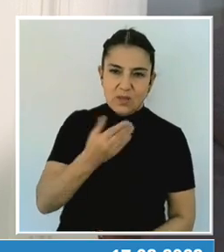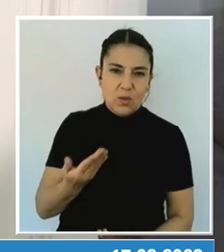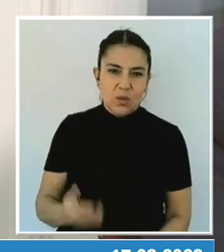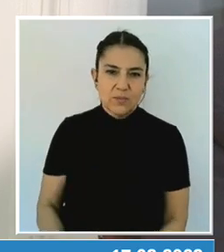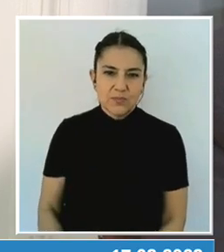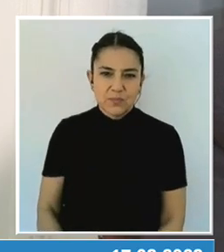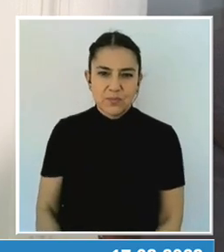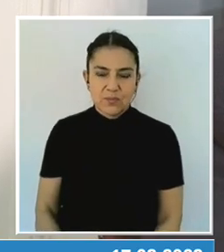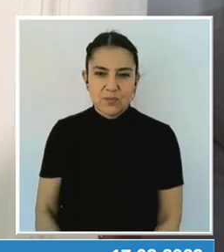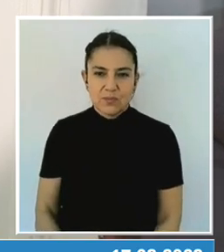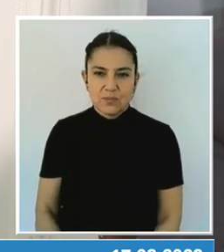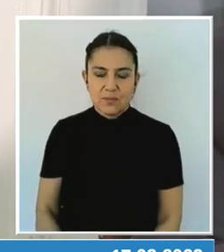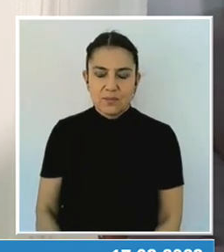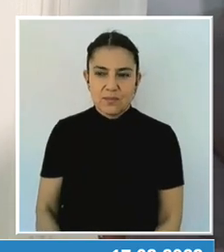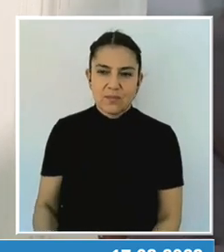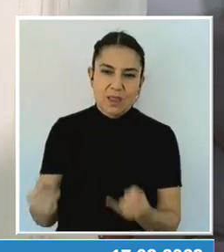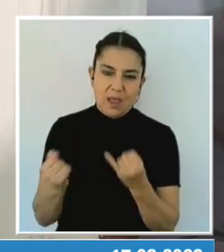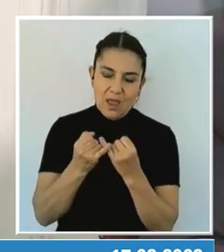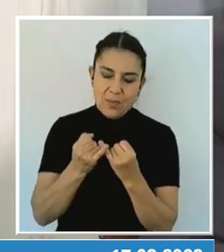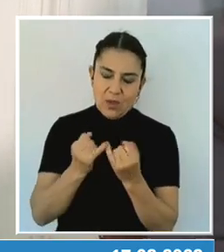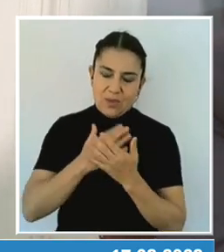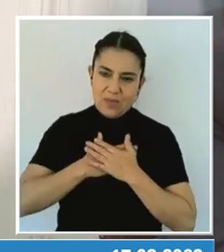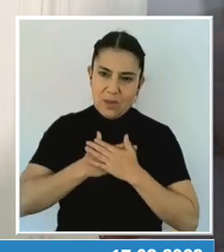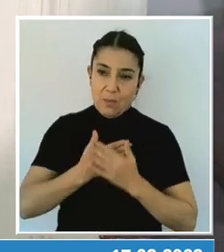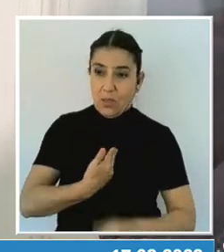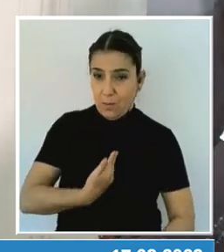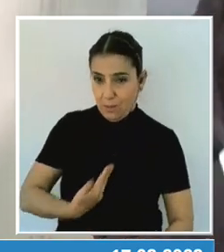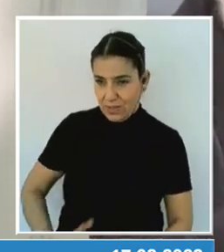amigo y estimado presidente, diciendo que